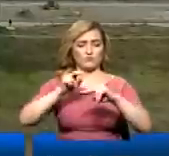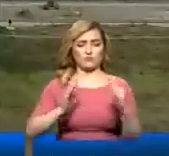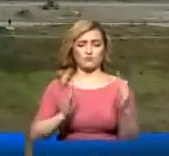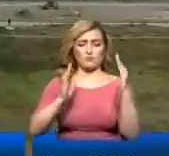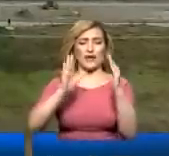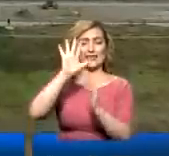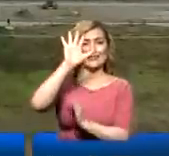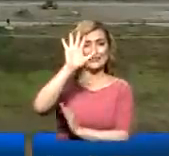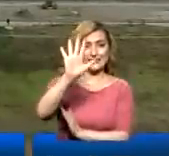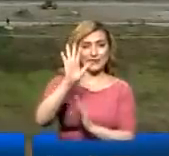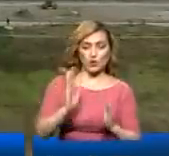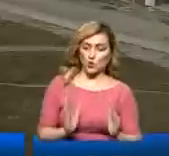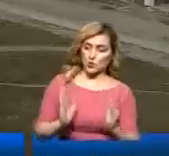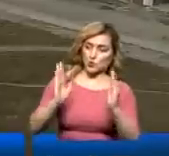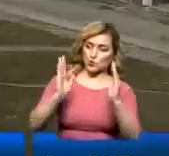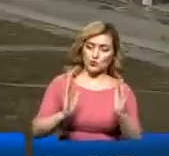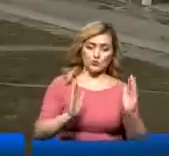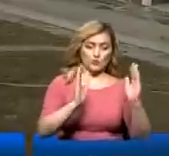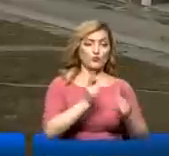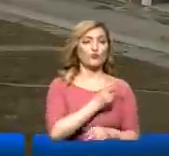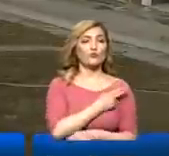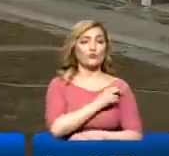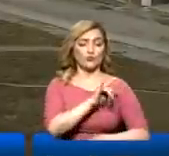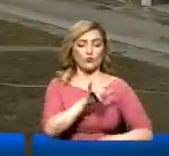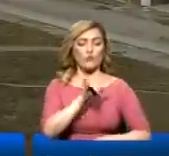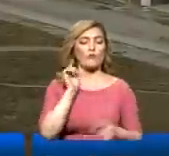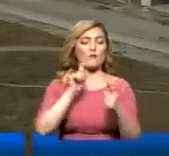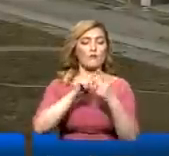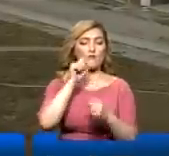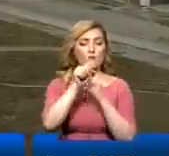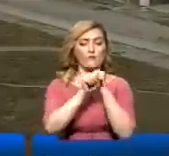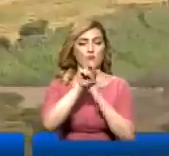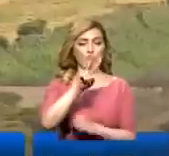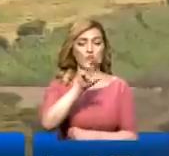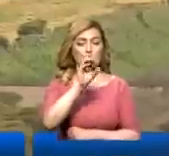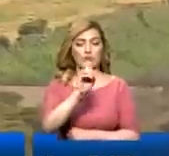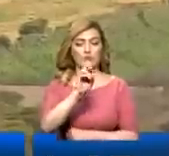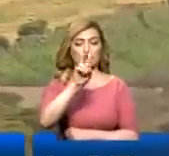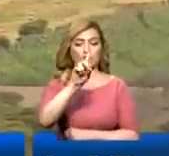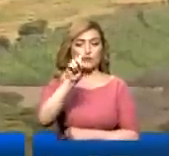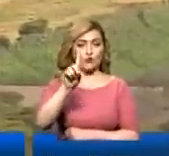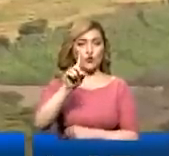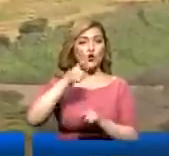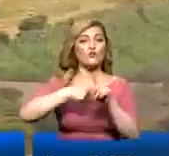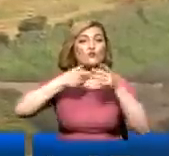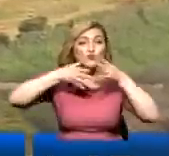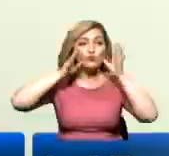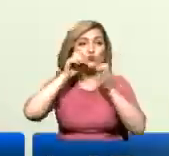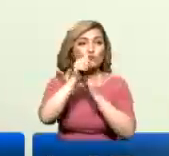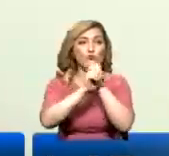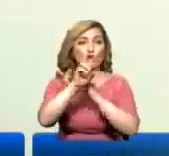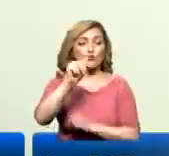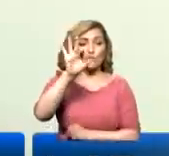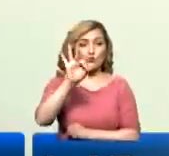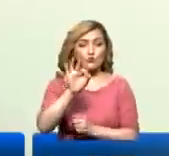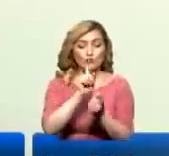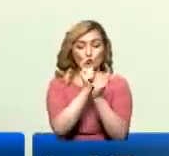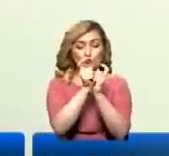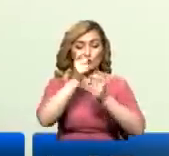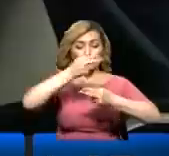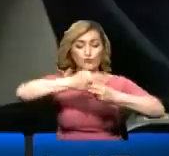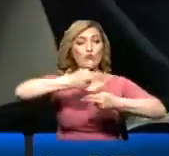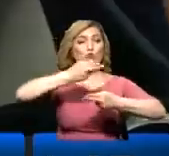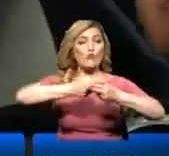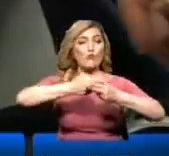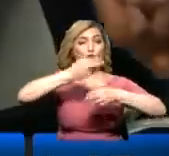los 5 edificios para la universidad hasta 2021. En diciembre de 2019, cambió de nombre